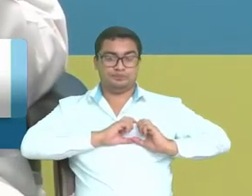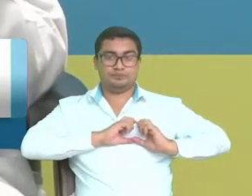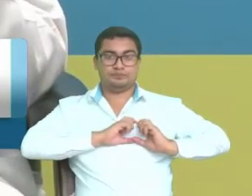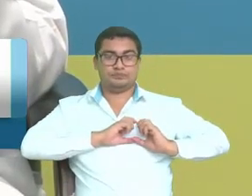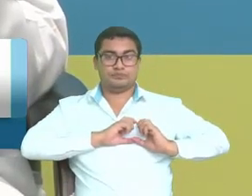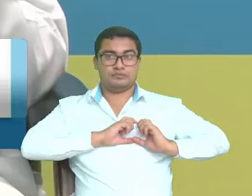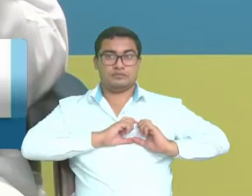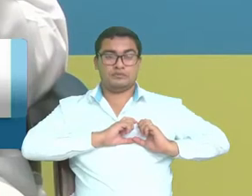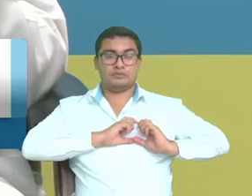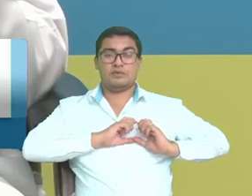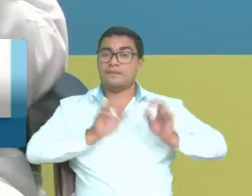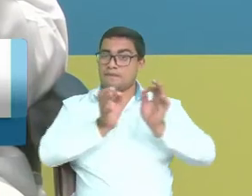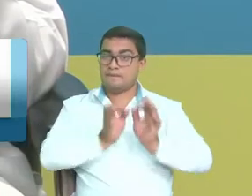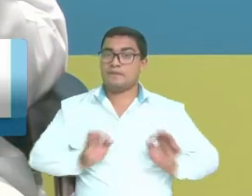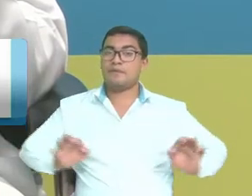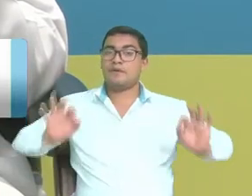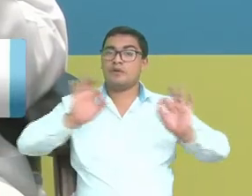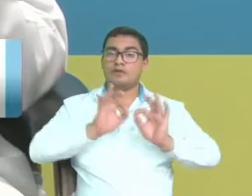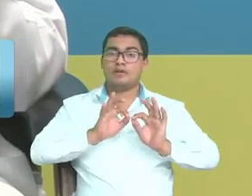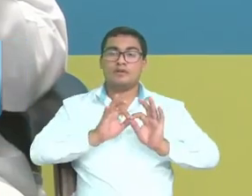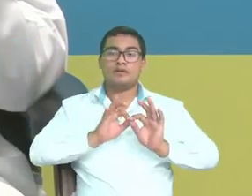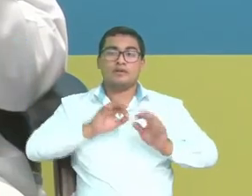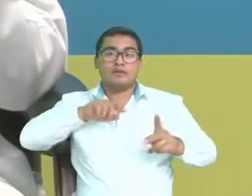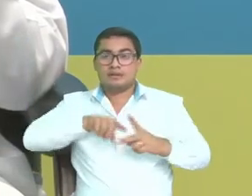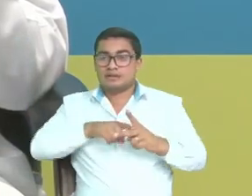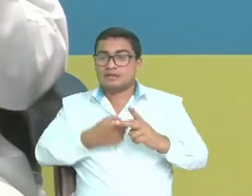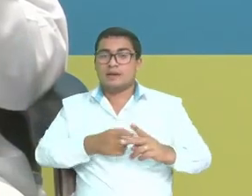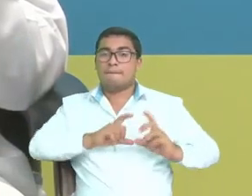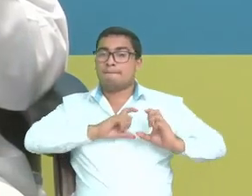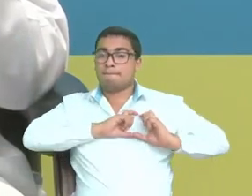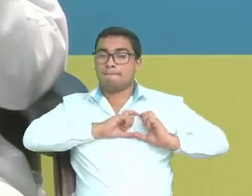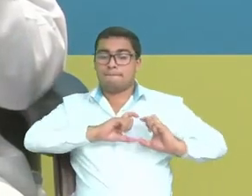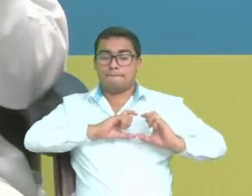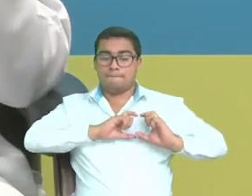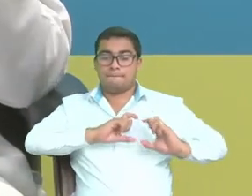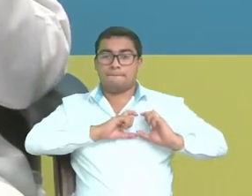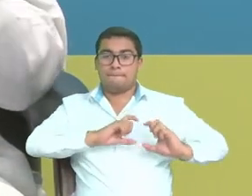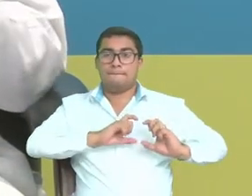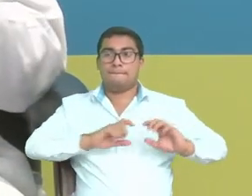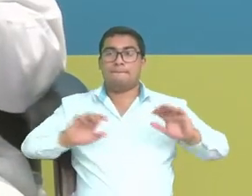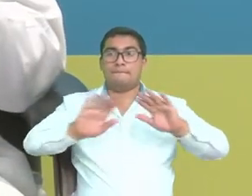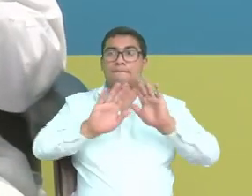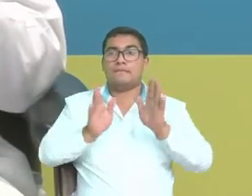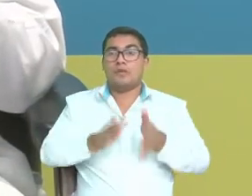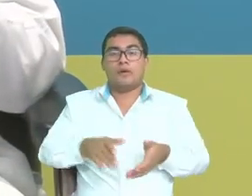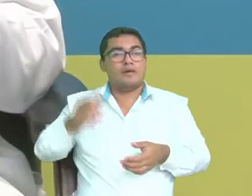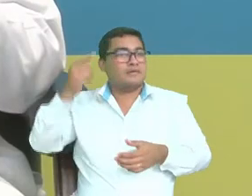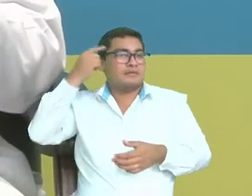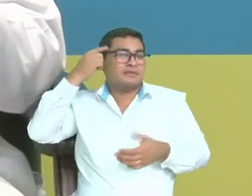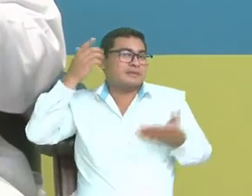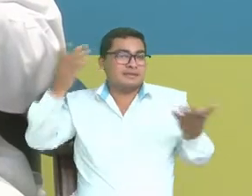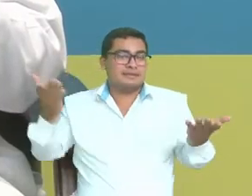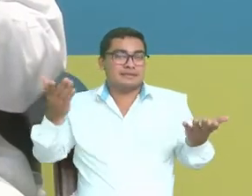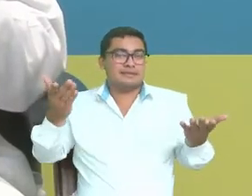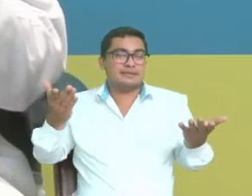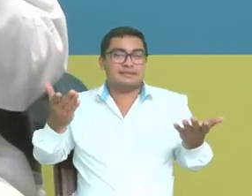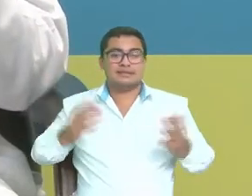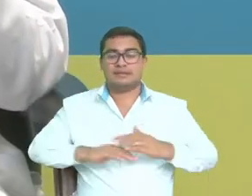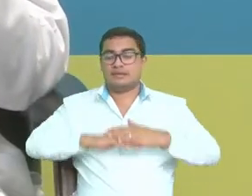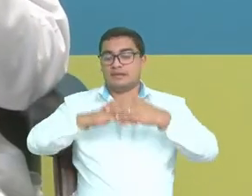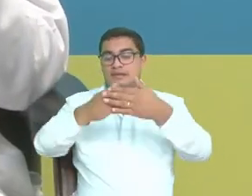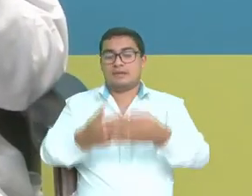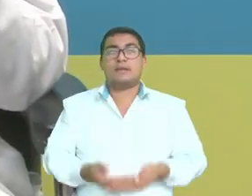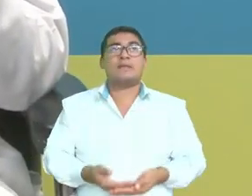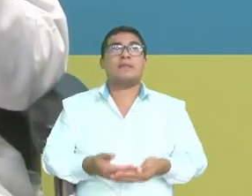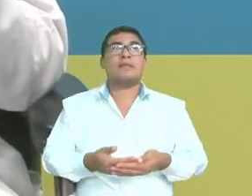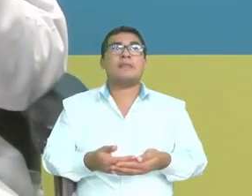que es el primer órgano que comienza a latir cuando la mujer ni se da cuenta que está embarazada. Por eso